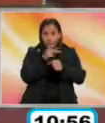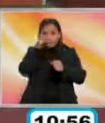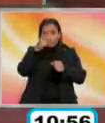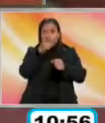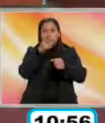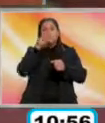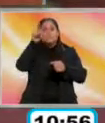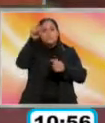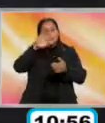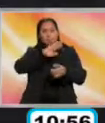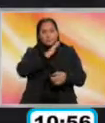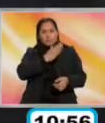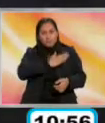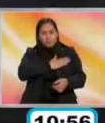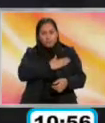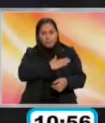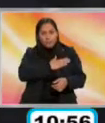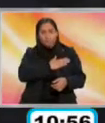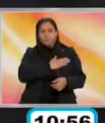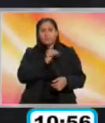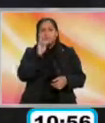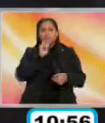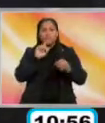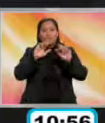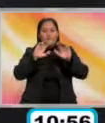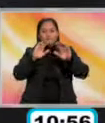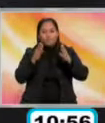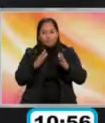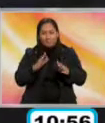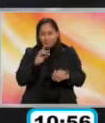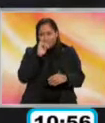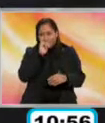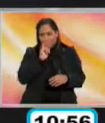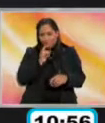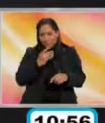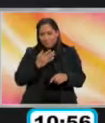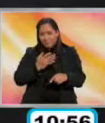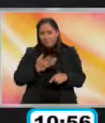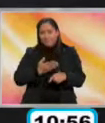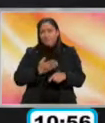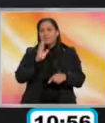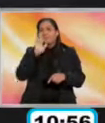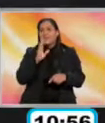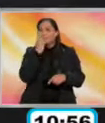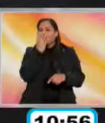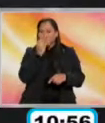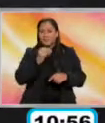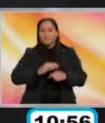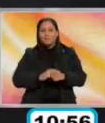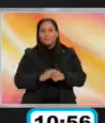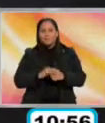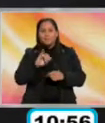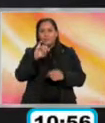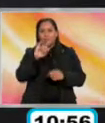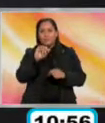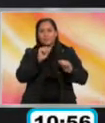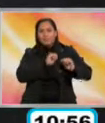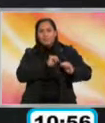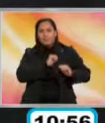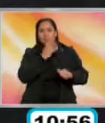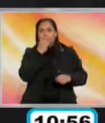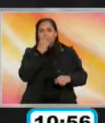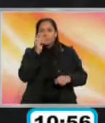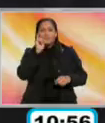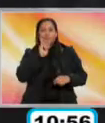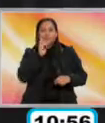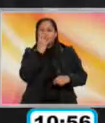en España y que salen unas bellezas ahí muy, pues ahora sí que muy lobas. Sí, es el ejército lobo de mujeres